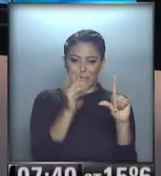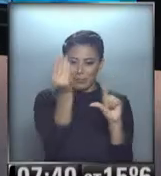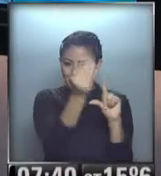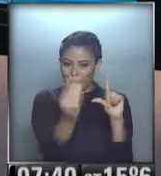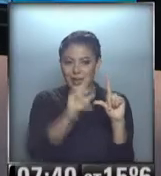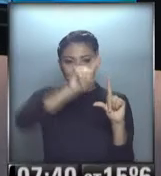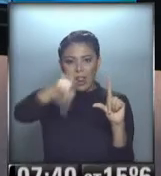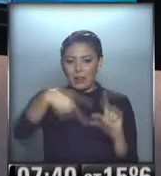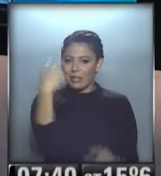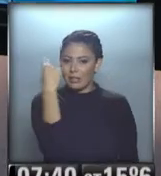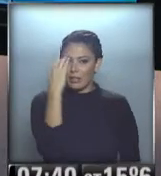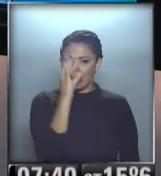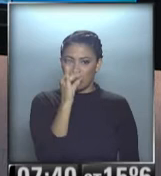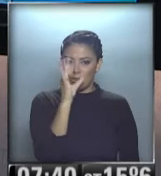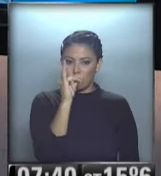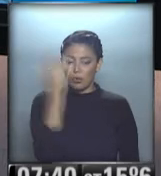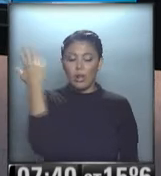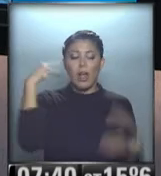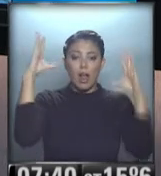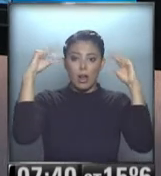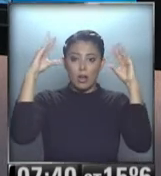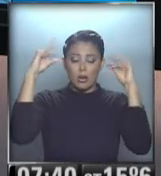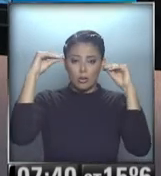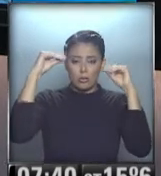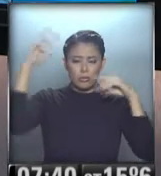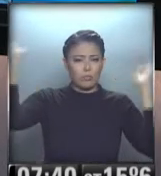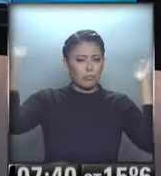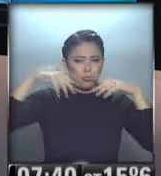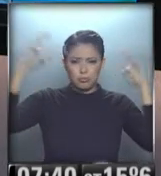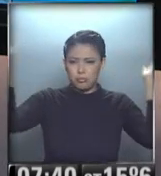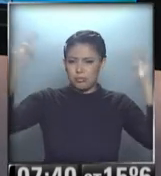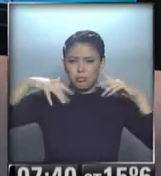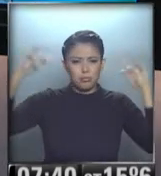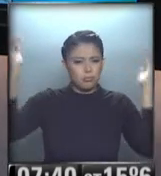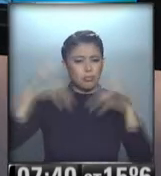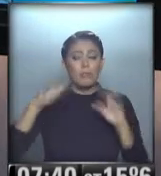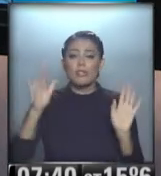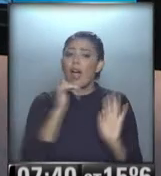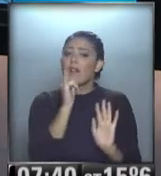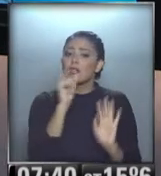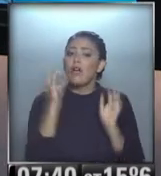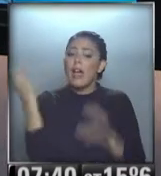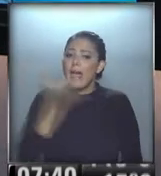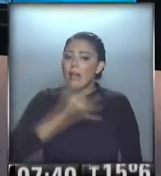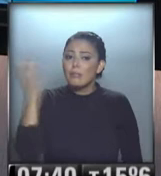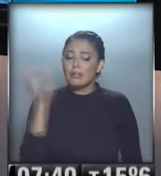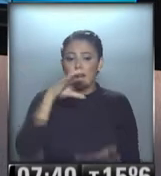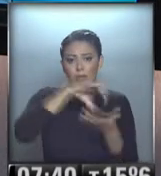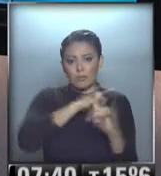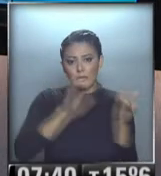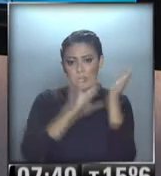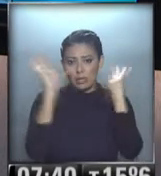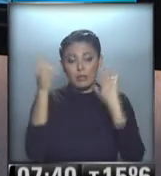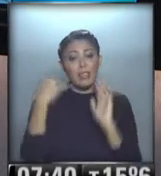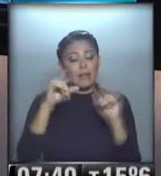una línea azul. Llovió toda la noche y mucho en Cuyo. Hay un aviso especial del Servicio Meteorológico, así que atentos